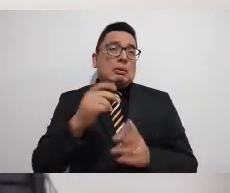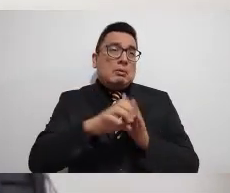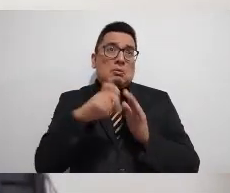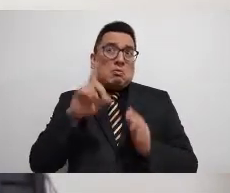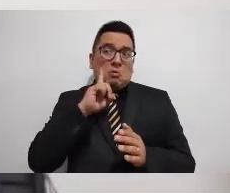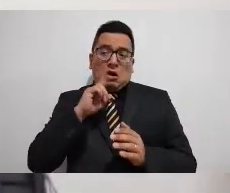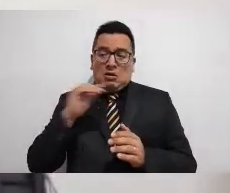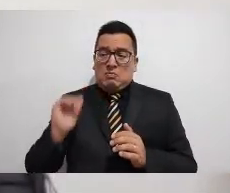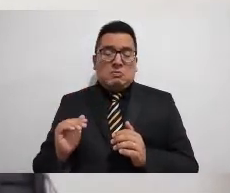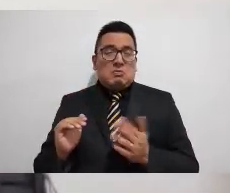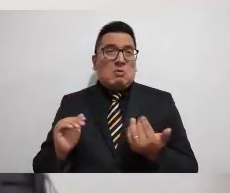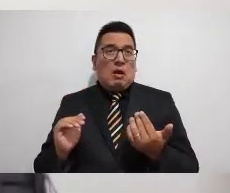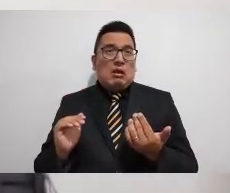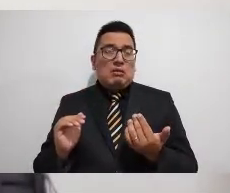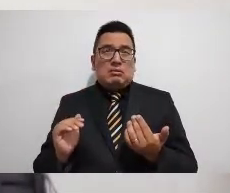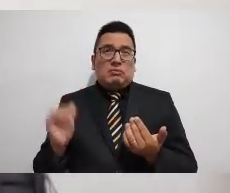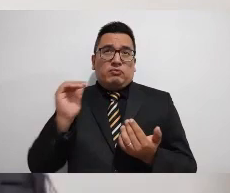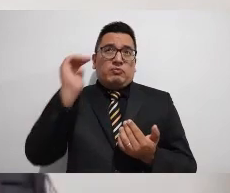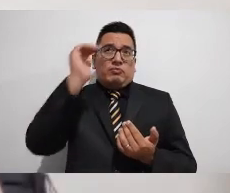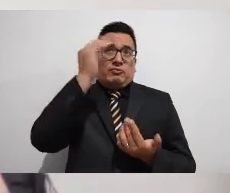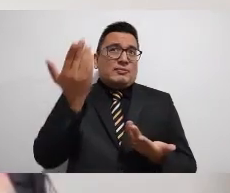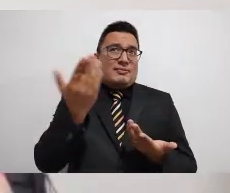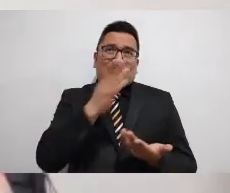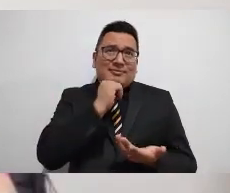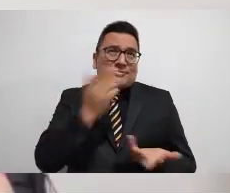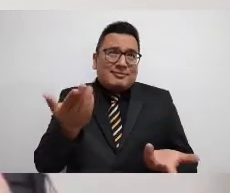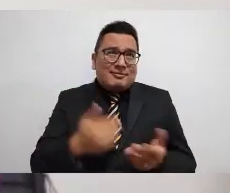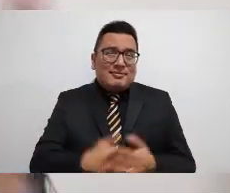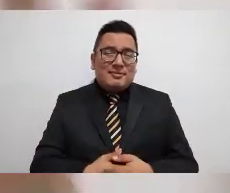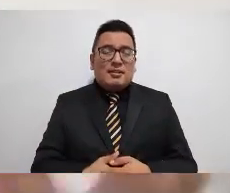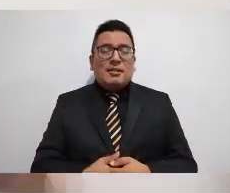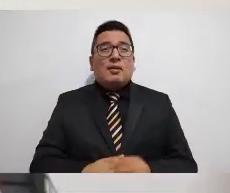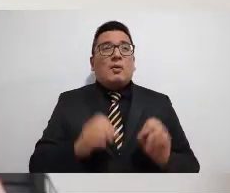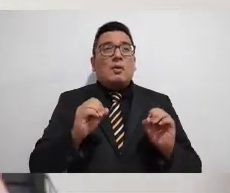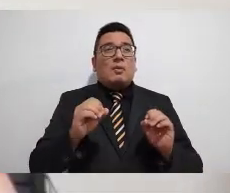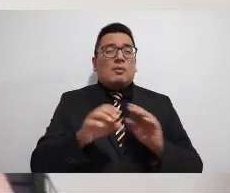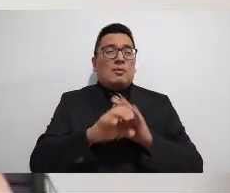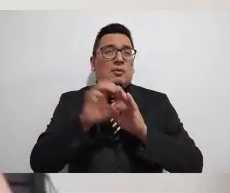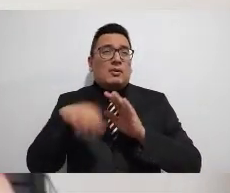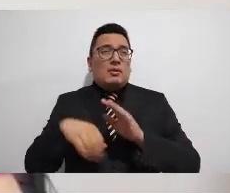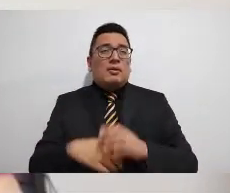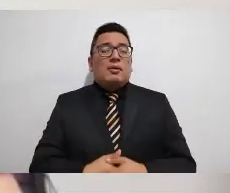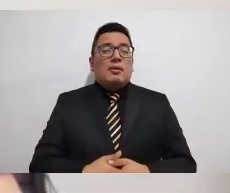difícil que accedan como al cabildo, ¿no? Hay otros